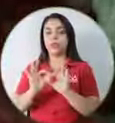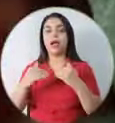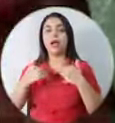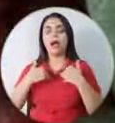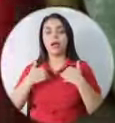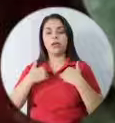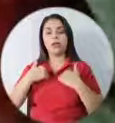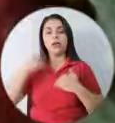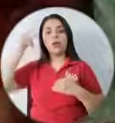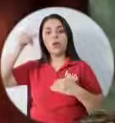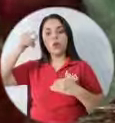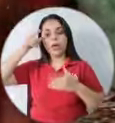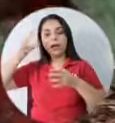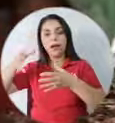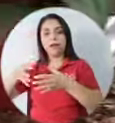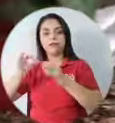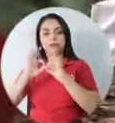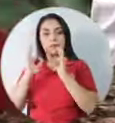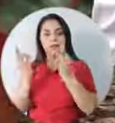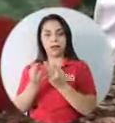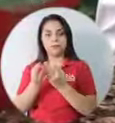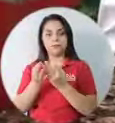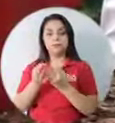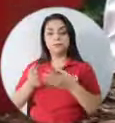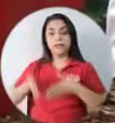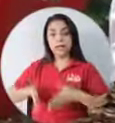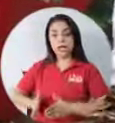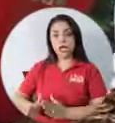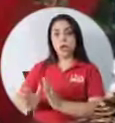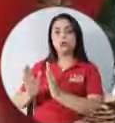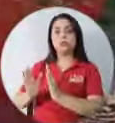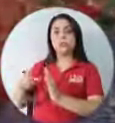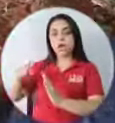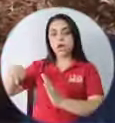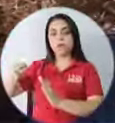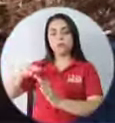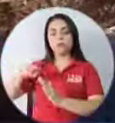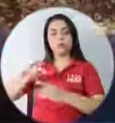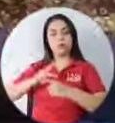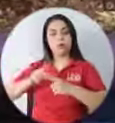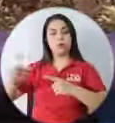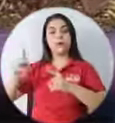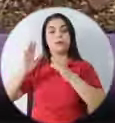lógica familiar, hijos que se profesionalizan,